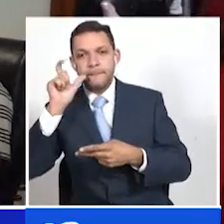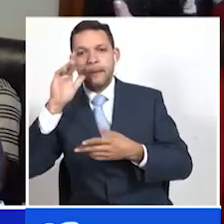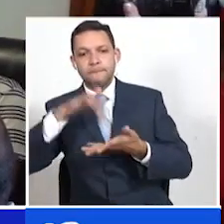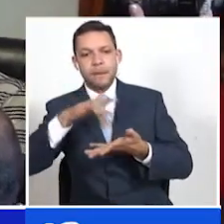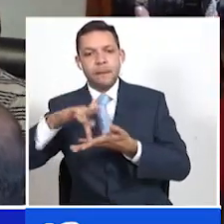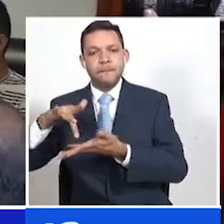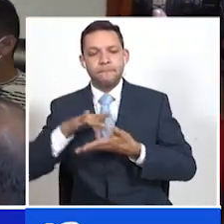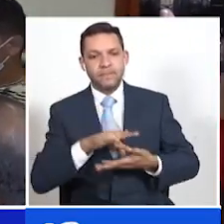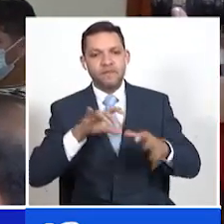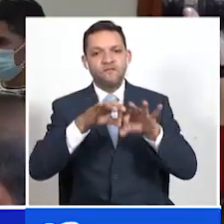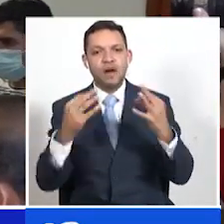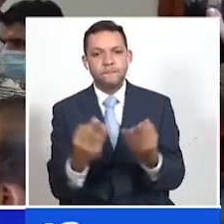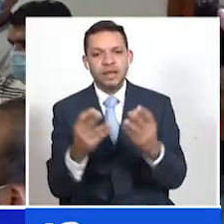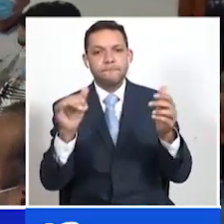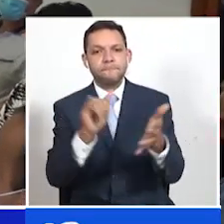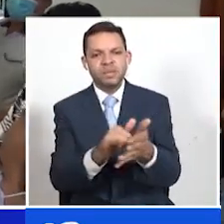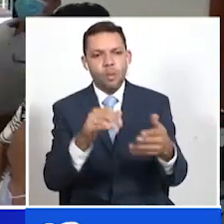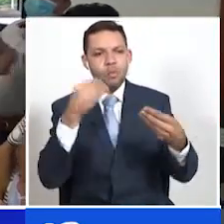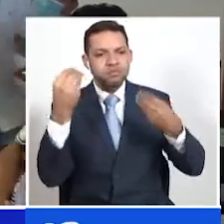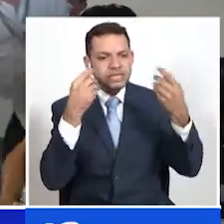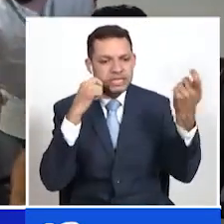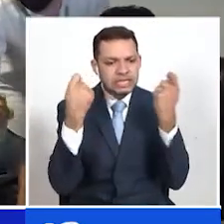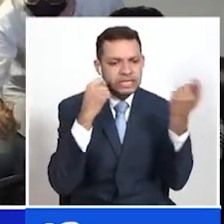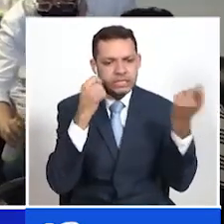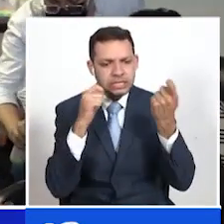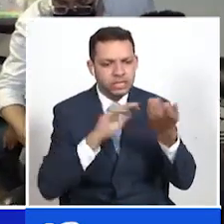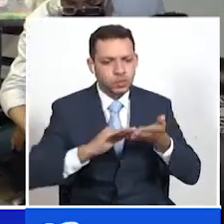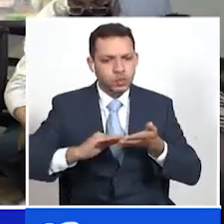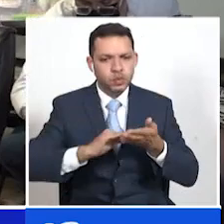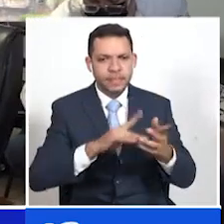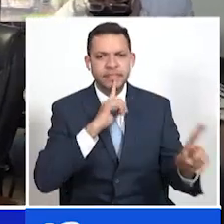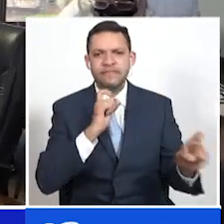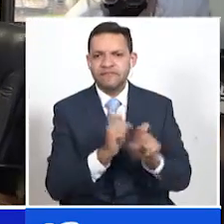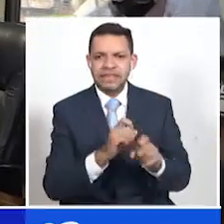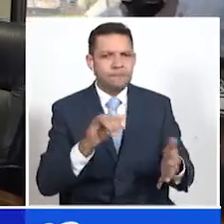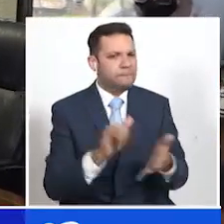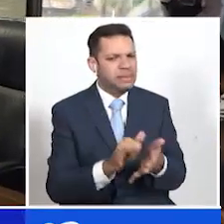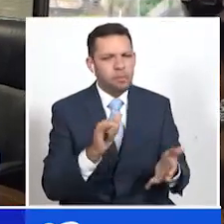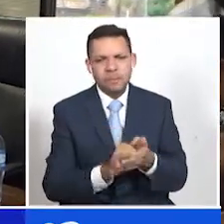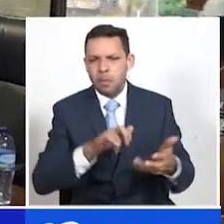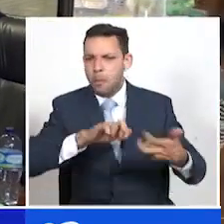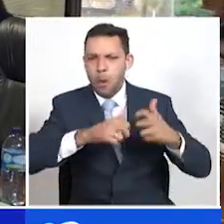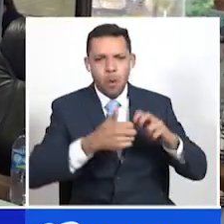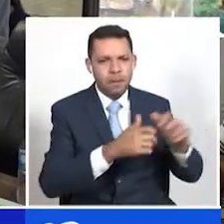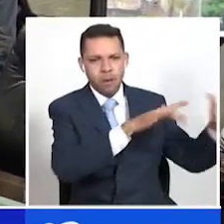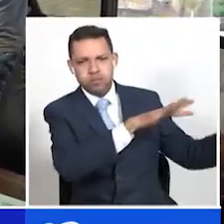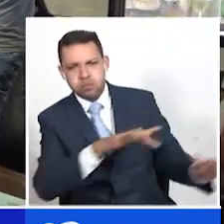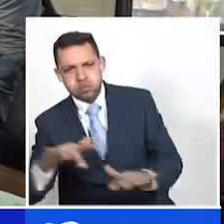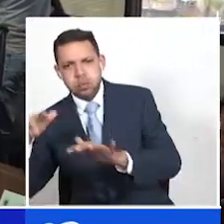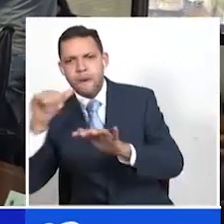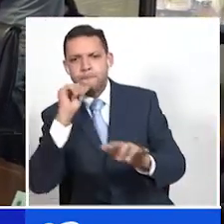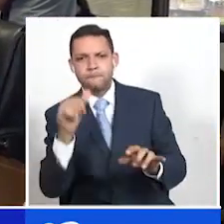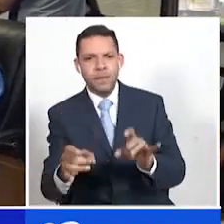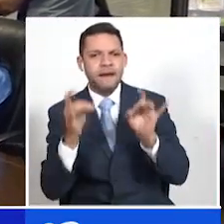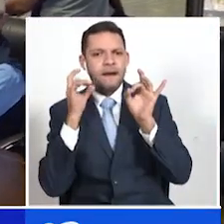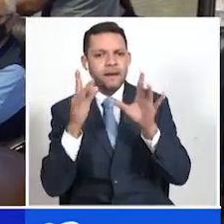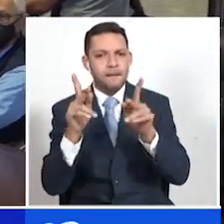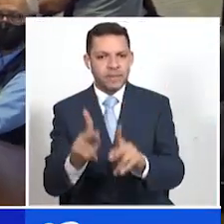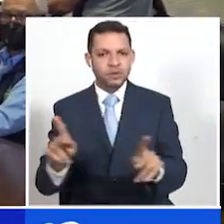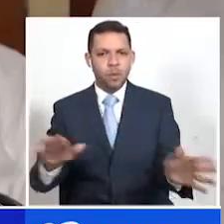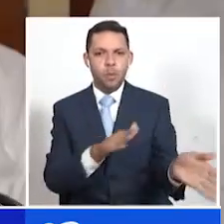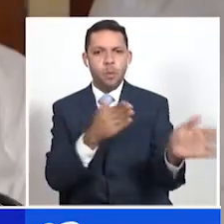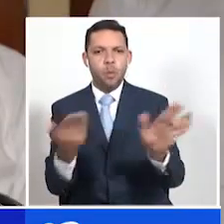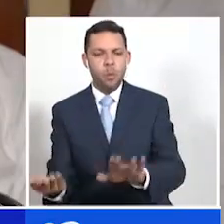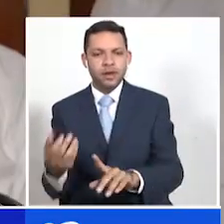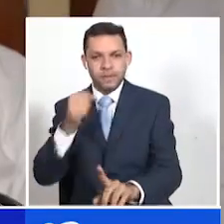y familiares de los mismos para buscar una solución de fondo a problemáticas sociales y laborales. Aquí hay un compromiso absoluto